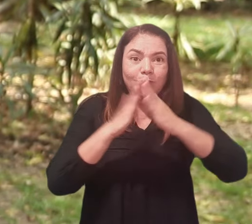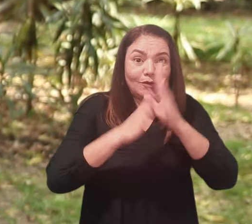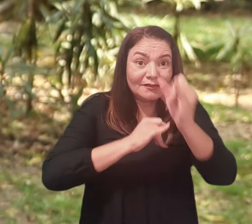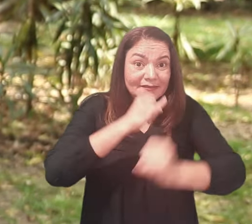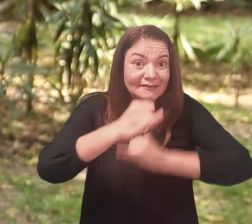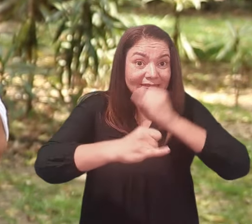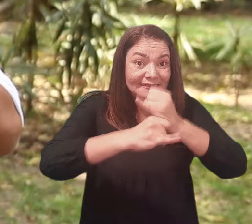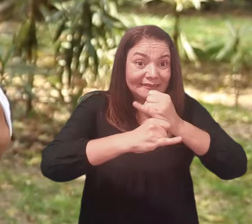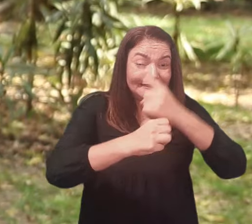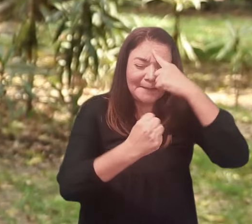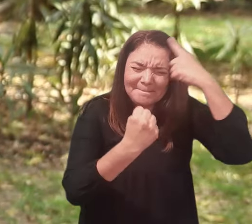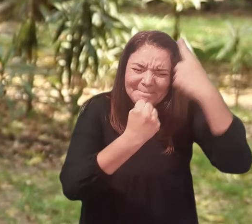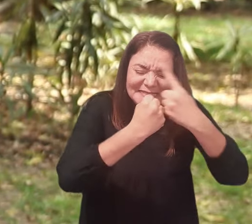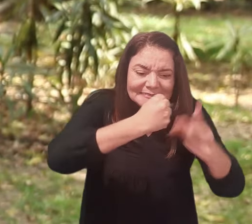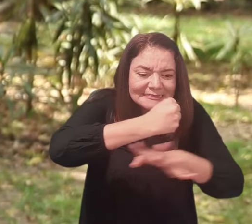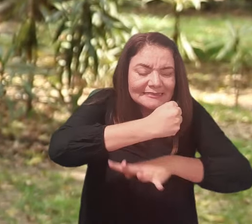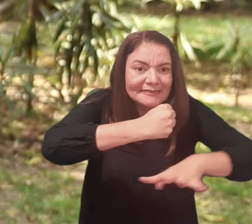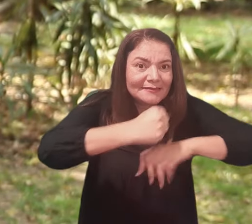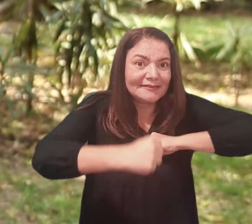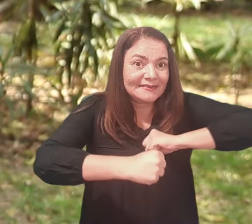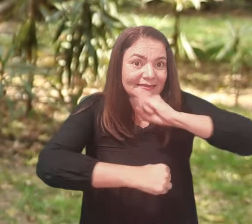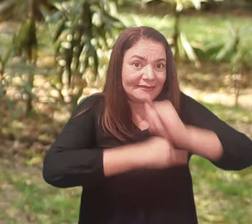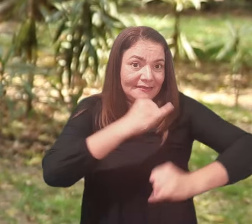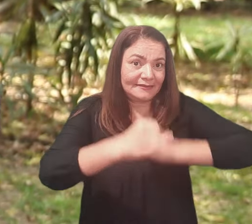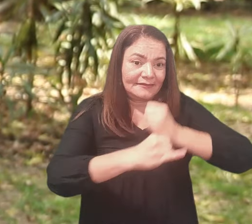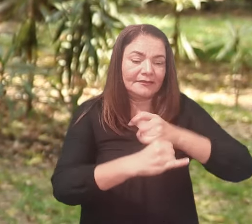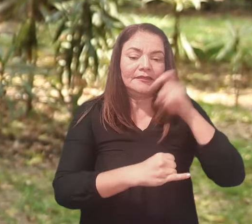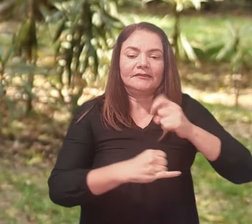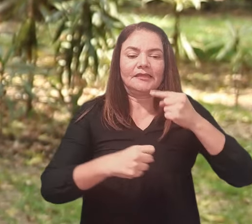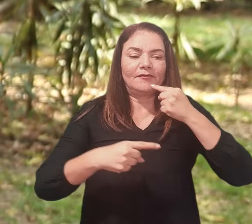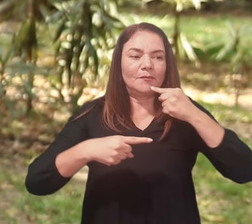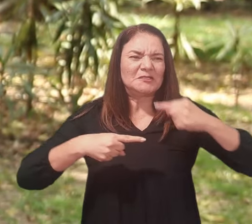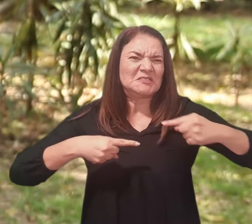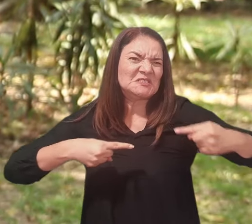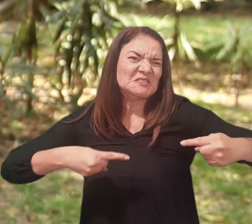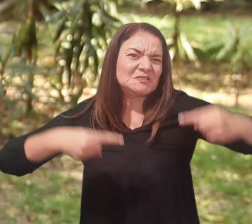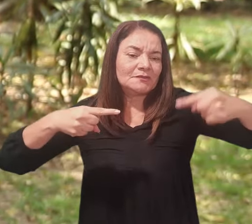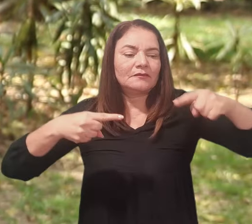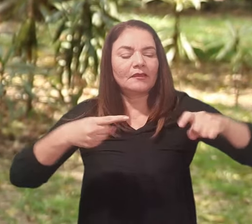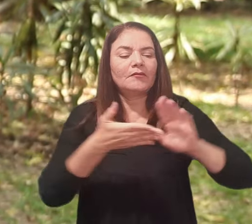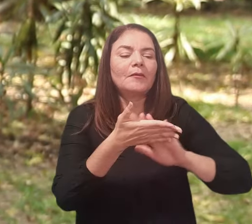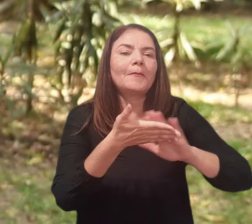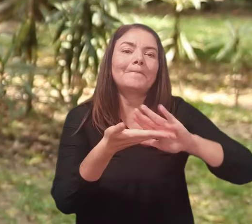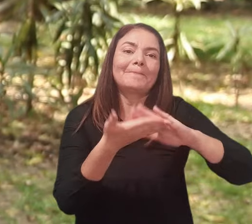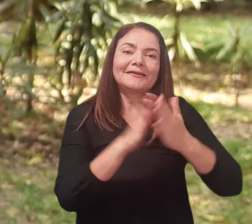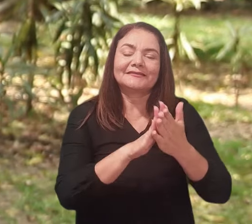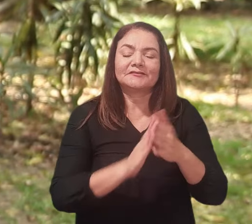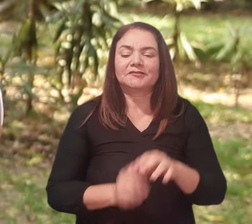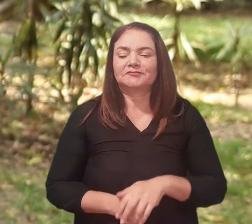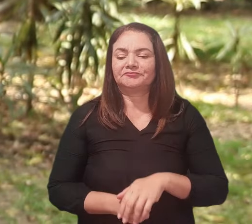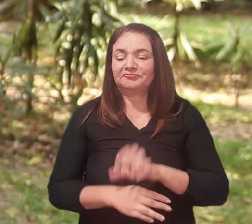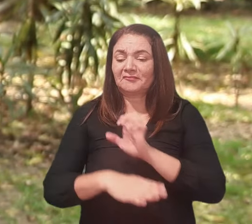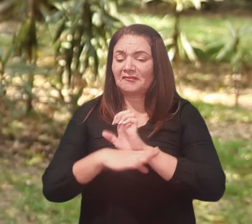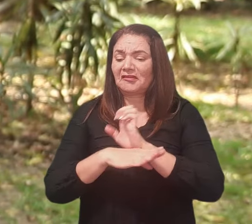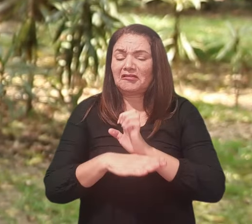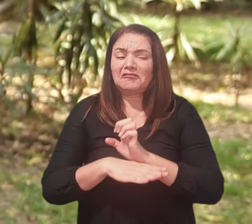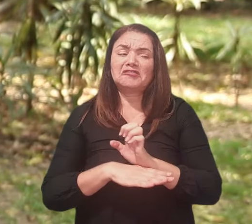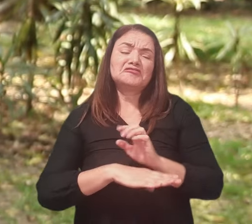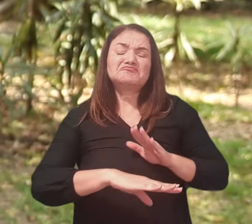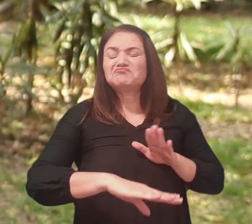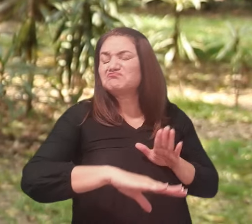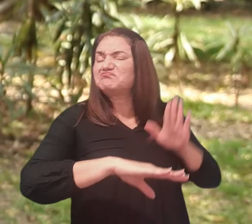piedra angular que determina el derecho internacional Público de la solución pacífica de controversias de alguna manera